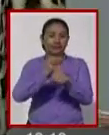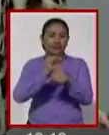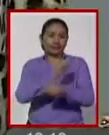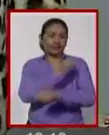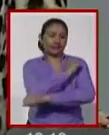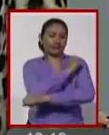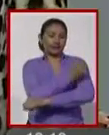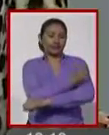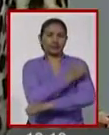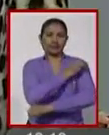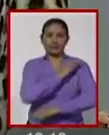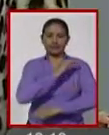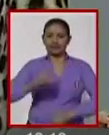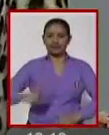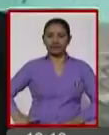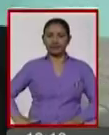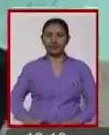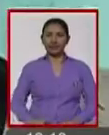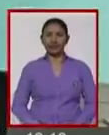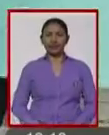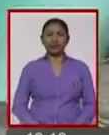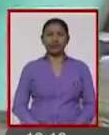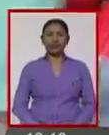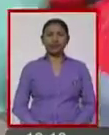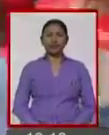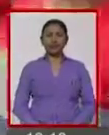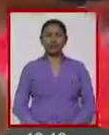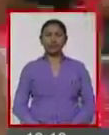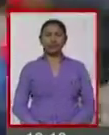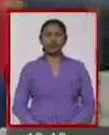las autoridades municipales.